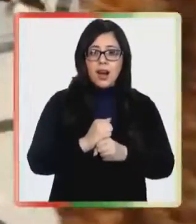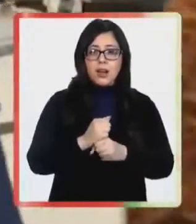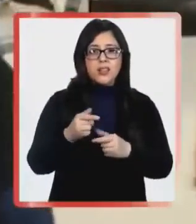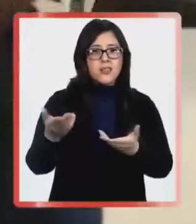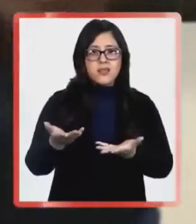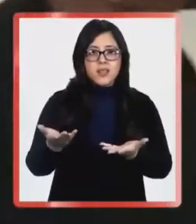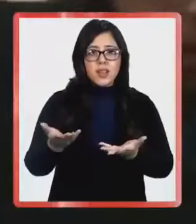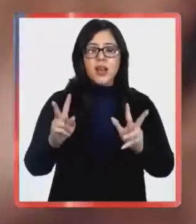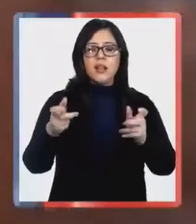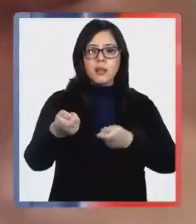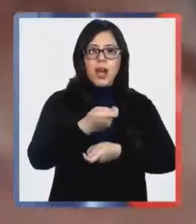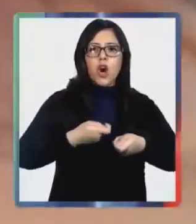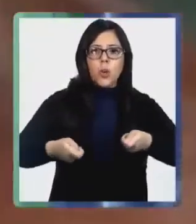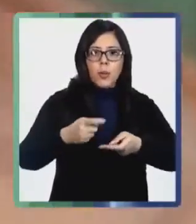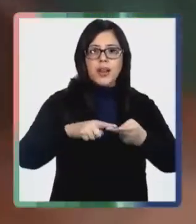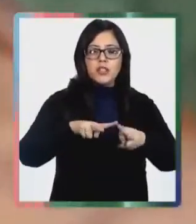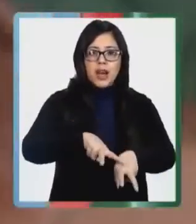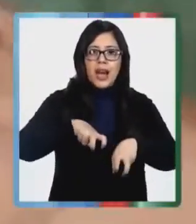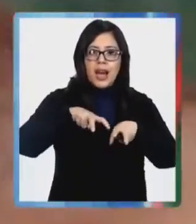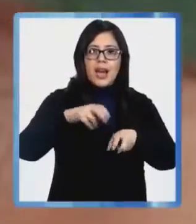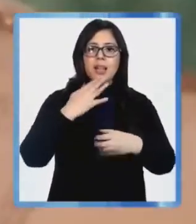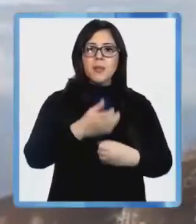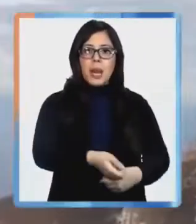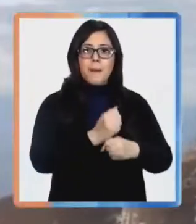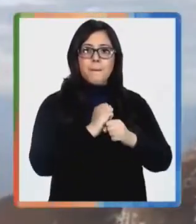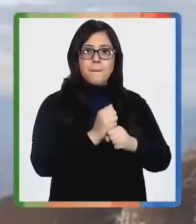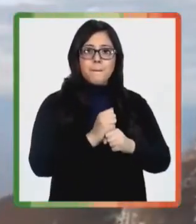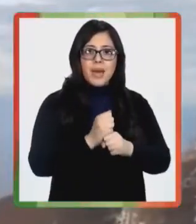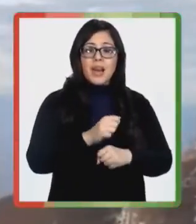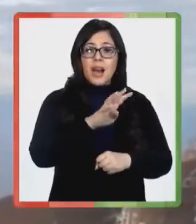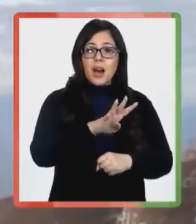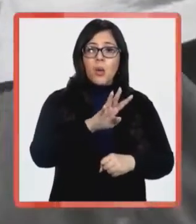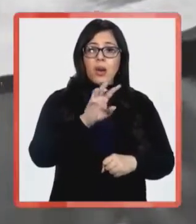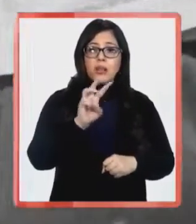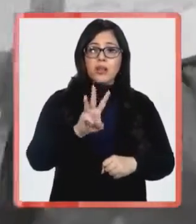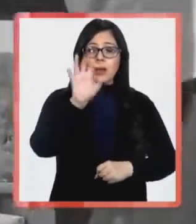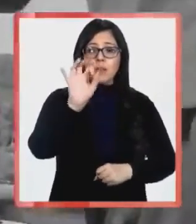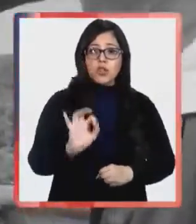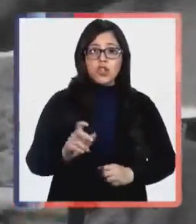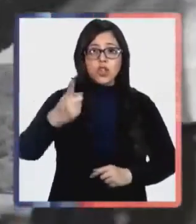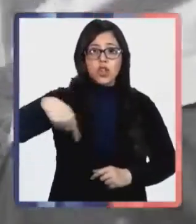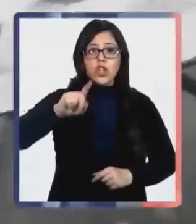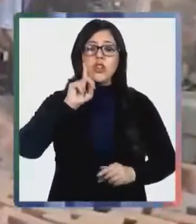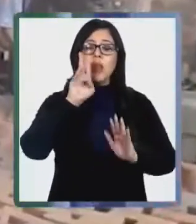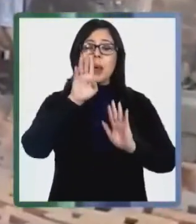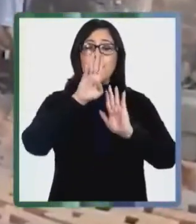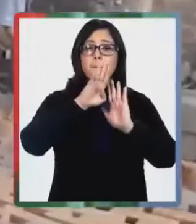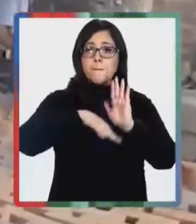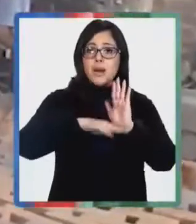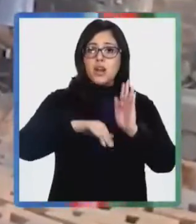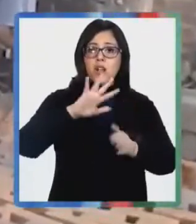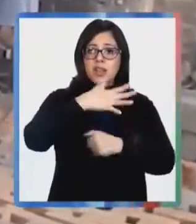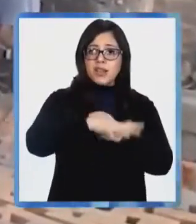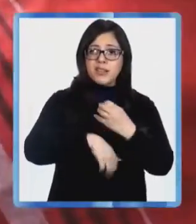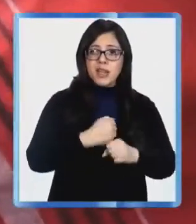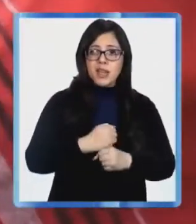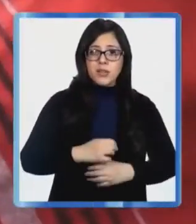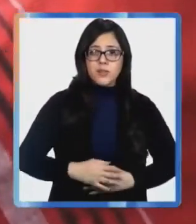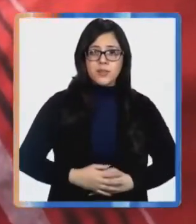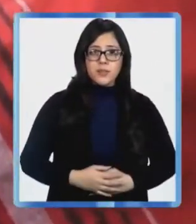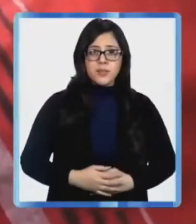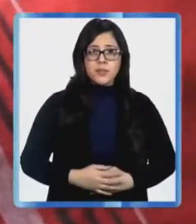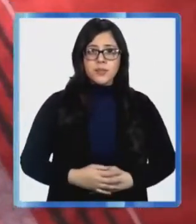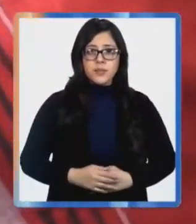trabajan principalmente en el comercio la agricultura y la pesca el 43 por ciento tiene menos de 15